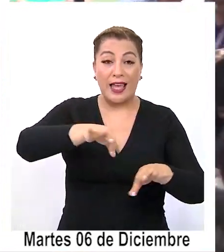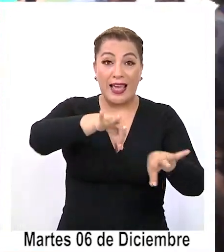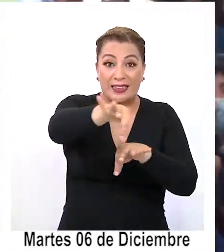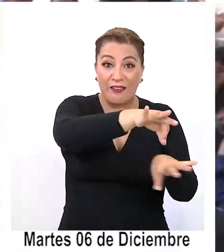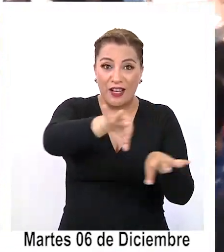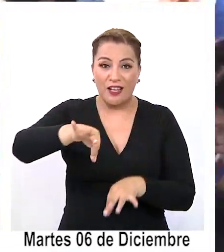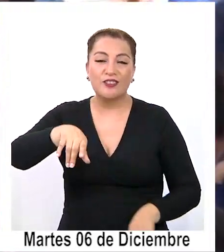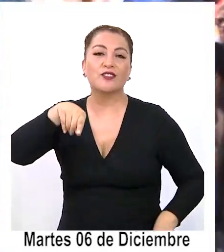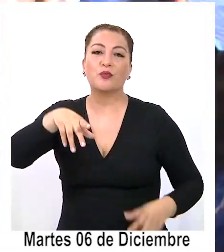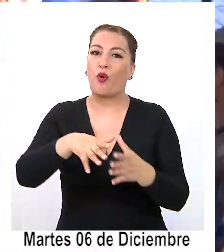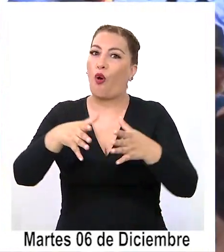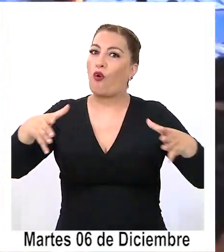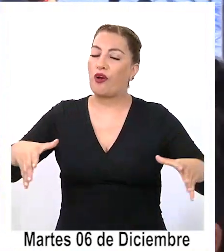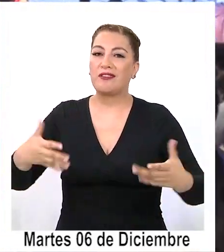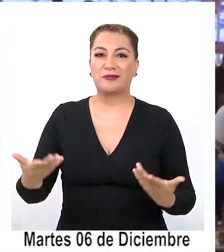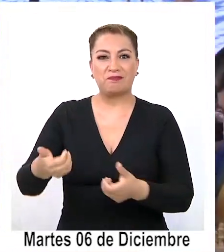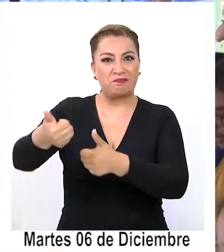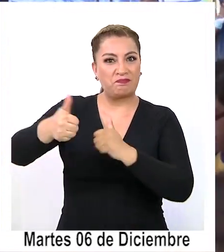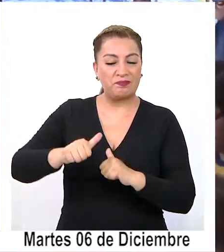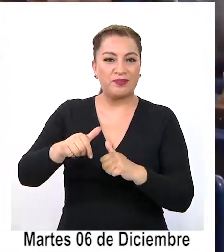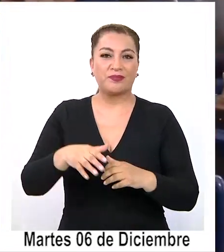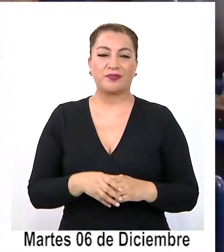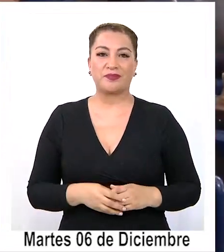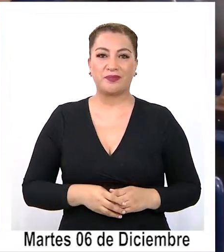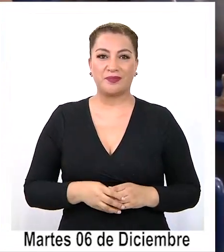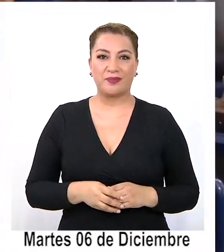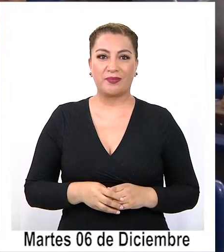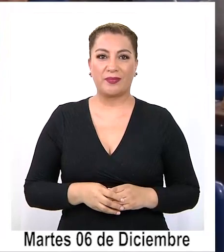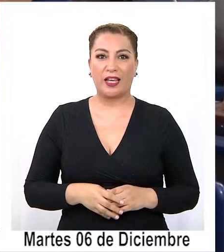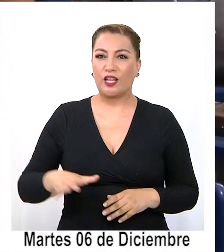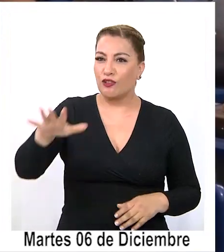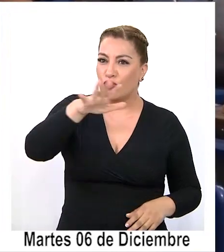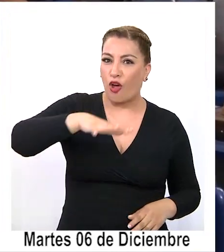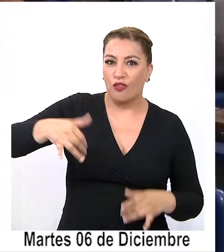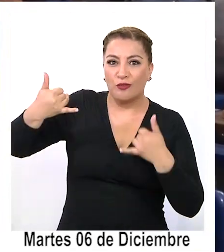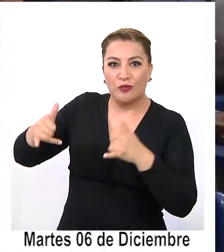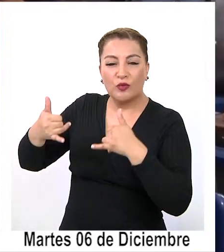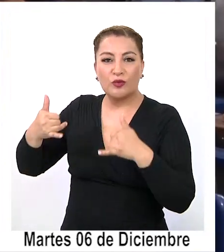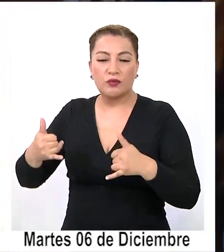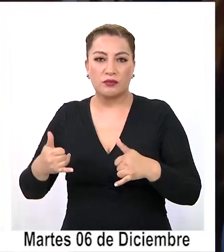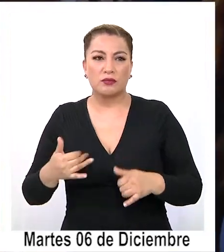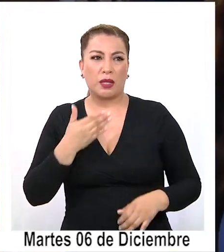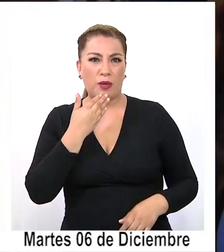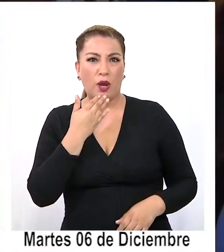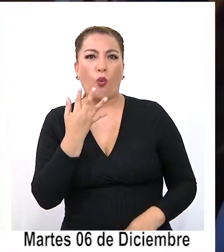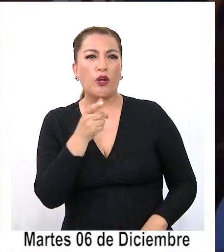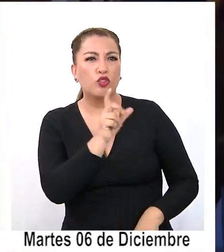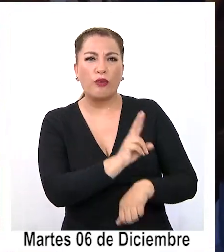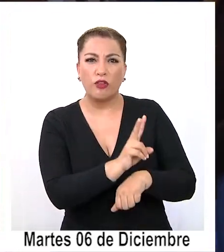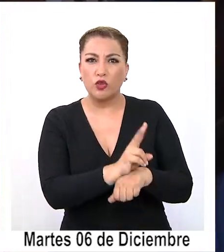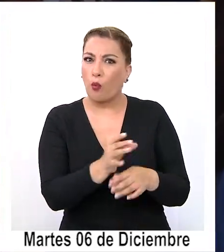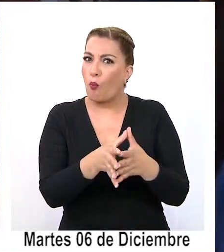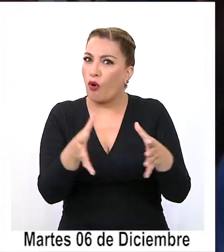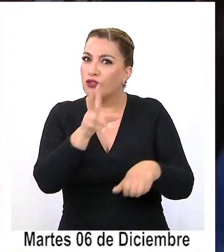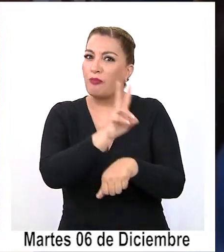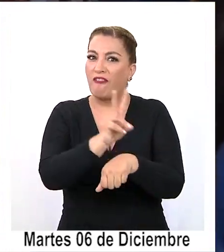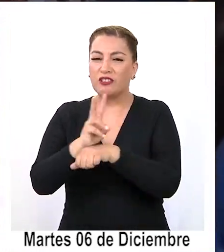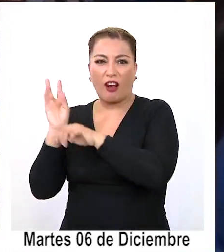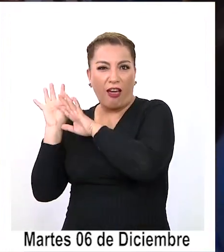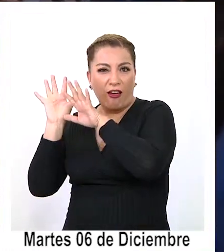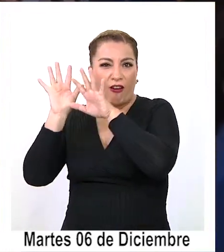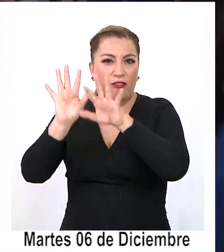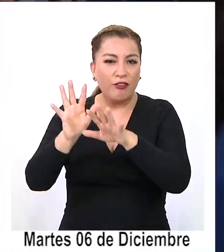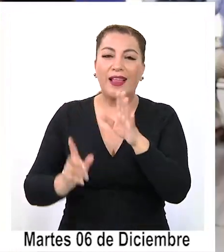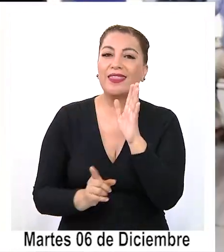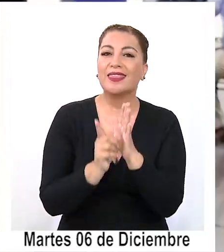un gran éxito y el récord nacional de la simultánea. No sé cuántos maestros fueron, pero fueron bastantes maestros para poder dar